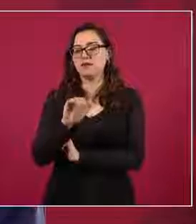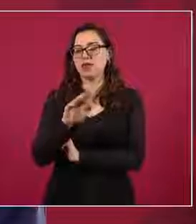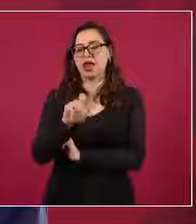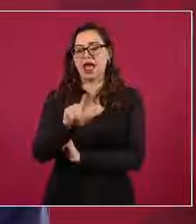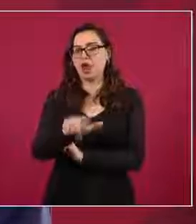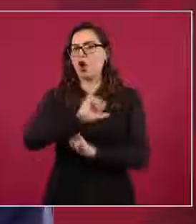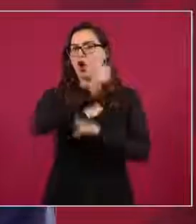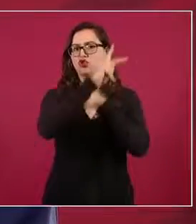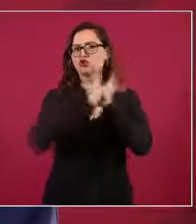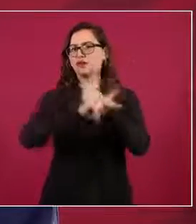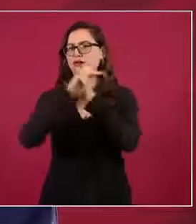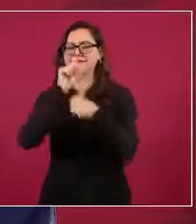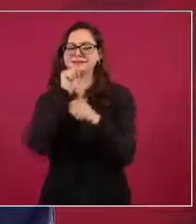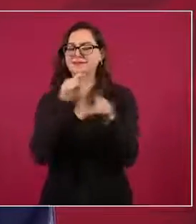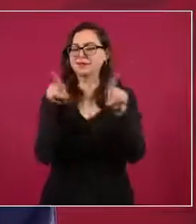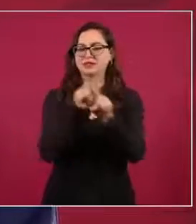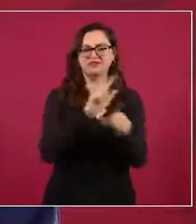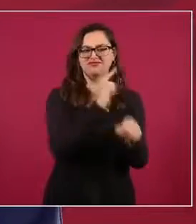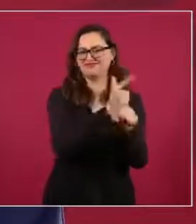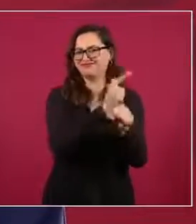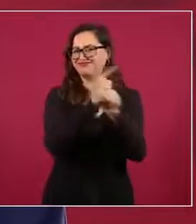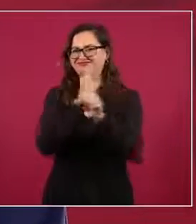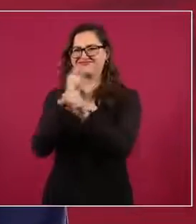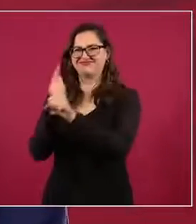neoliberal completa,